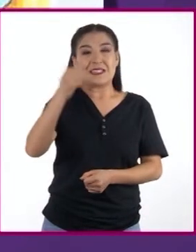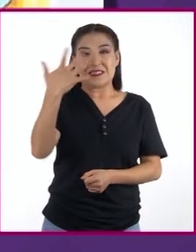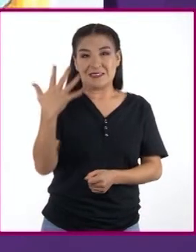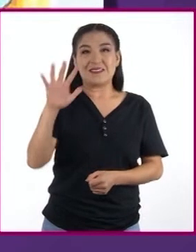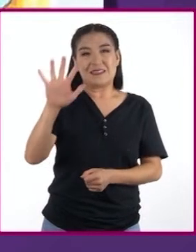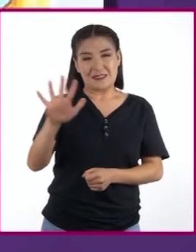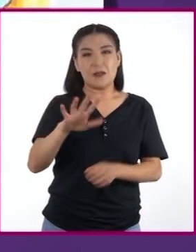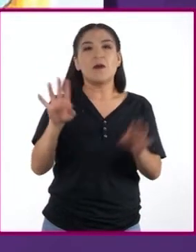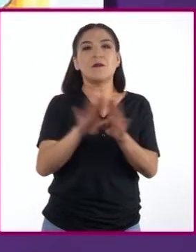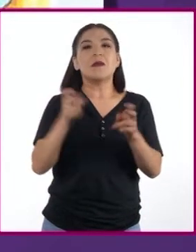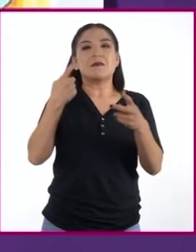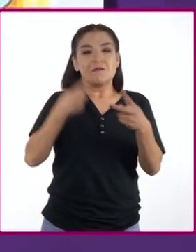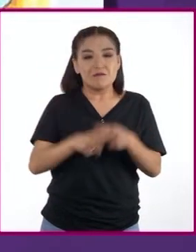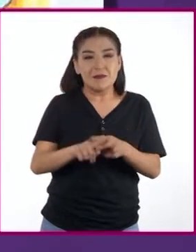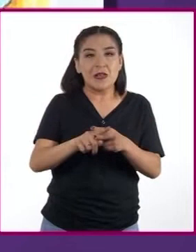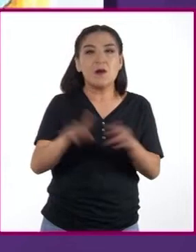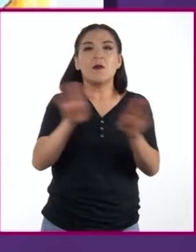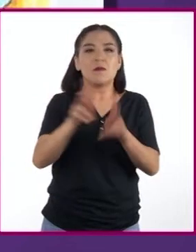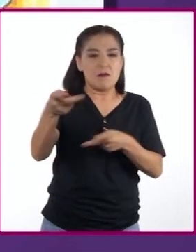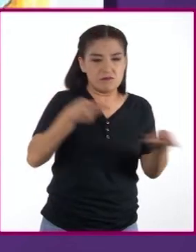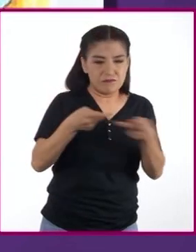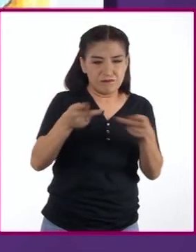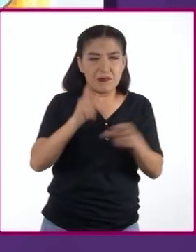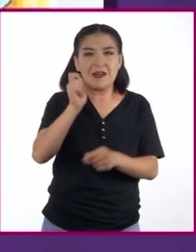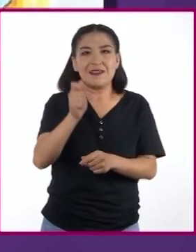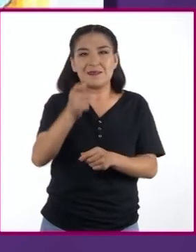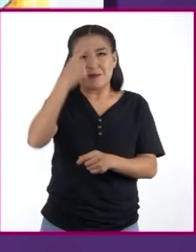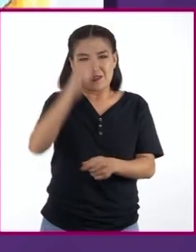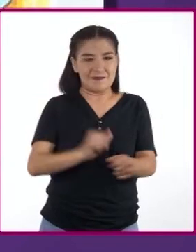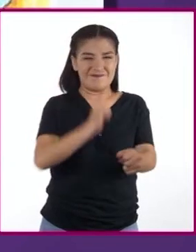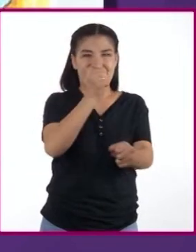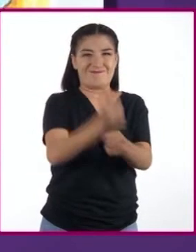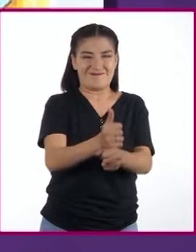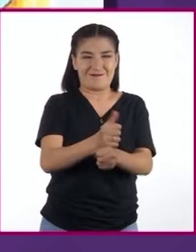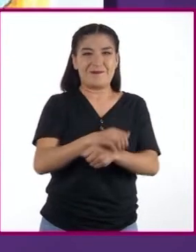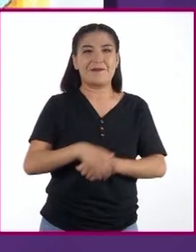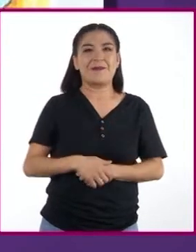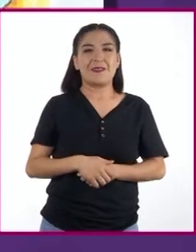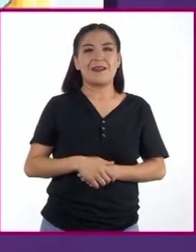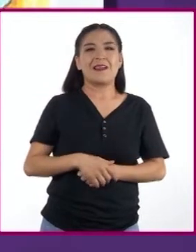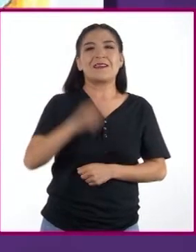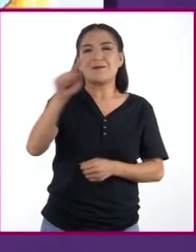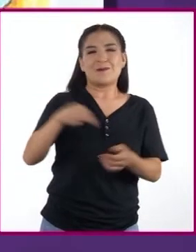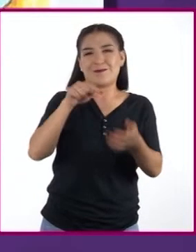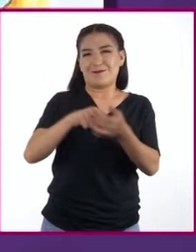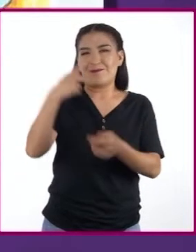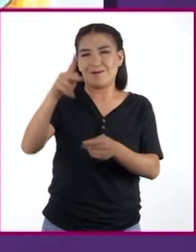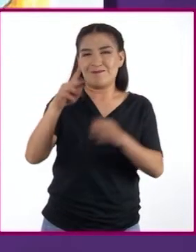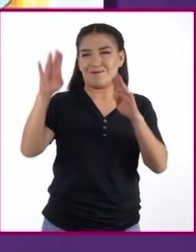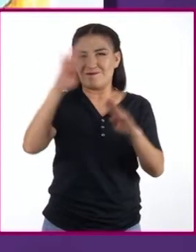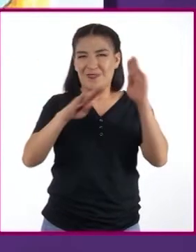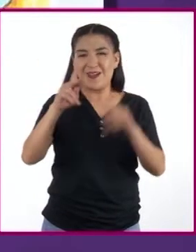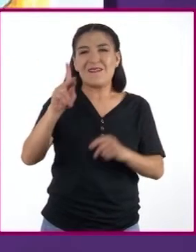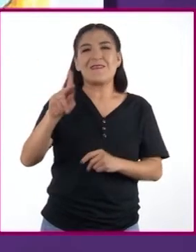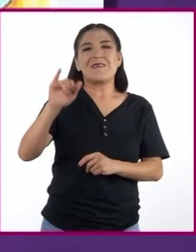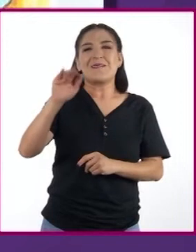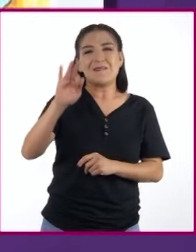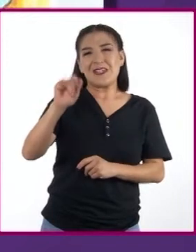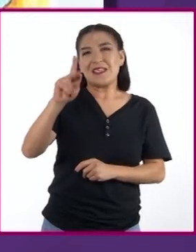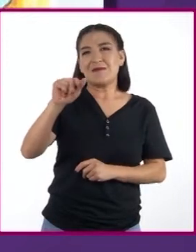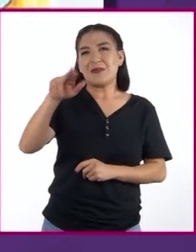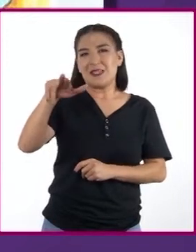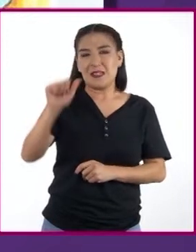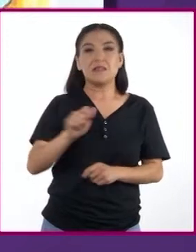1565 con el proceso de conquista del archipiélago de Filipinas, comandado por Hernán